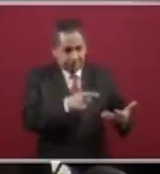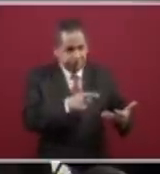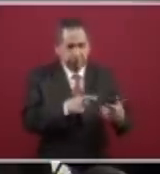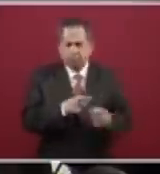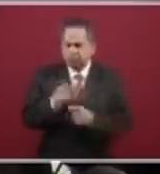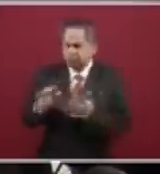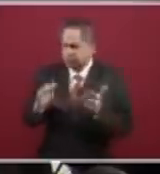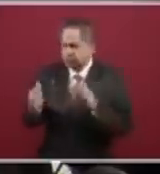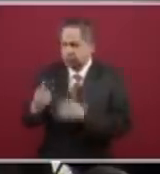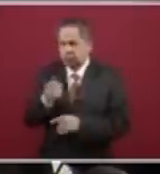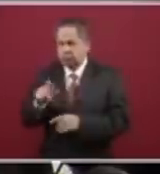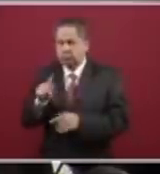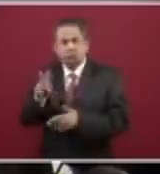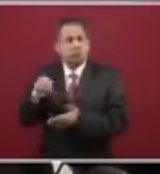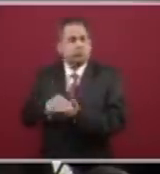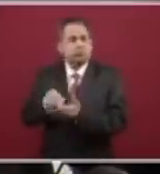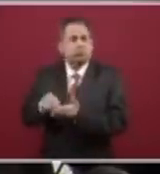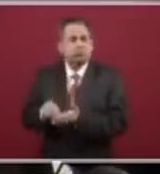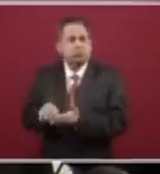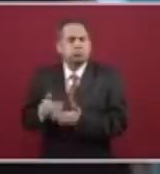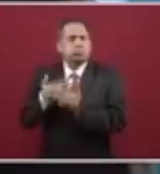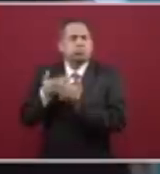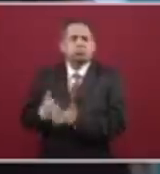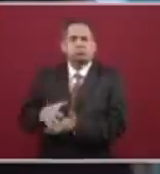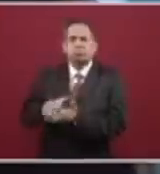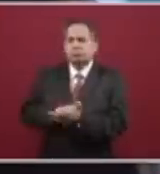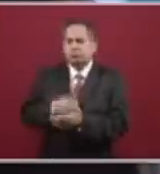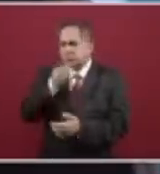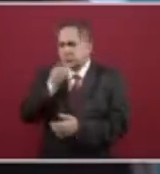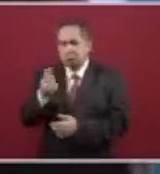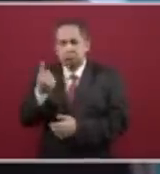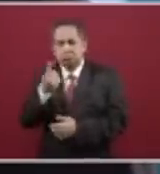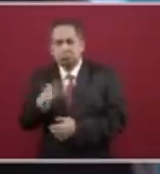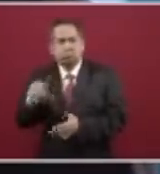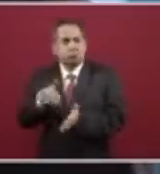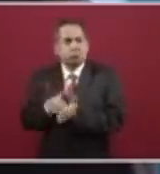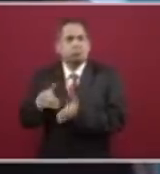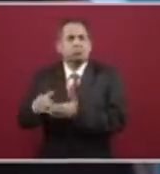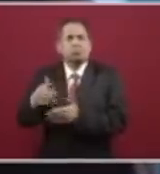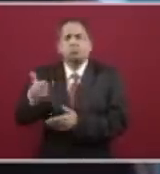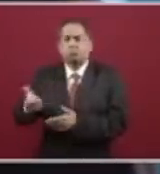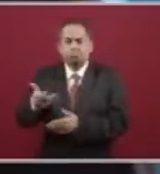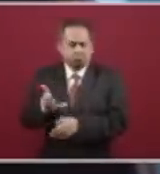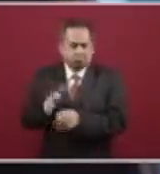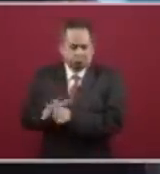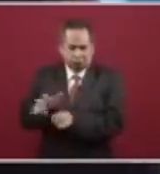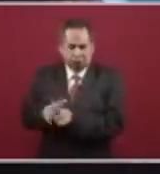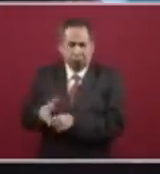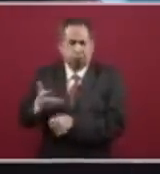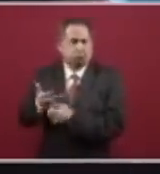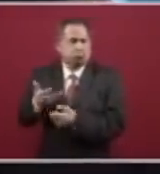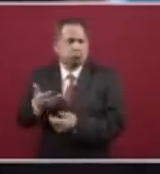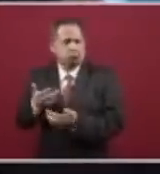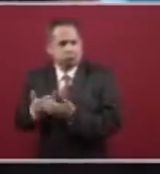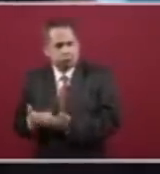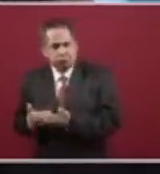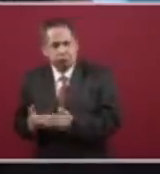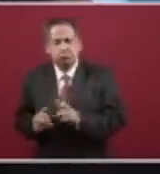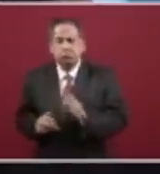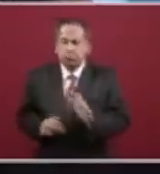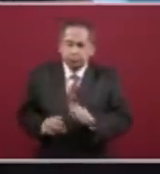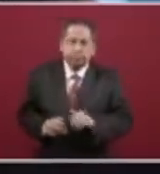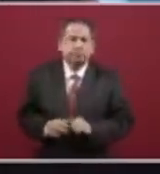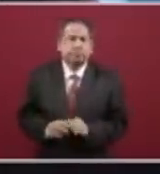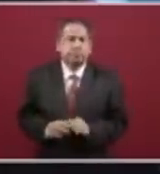172 mil es donde se tiene un ahorro inmediato de 100 mil millones de pesos sin embargo si consideramos el